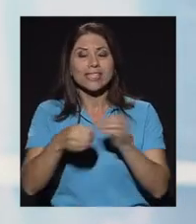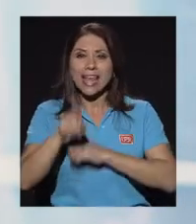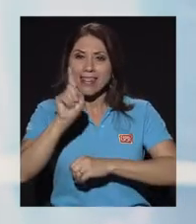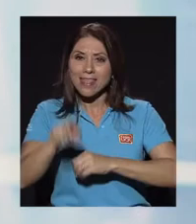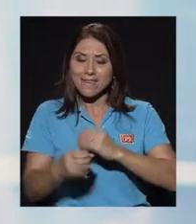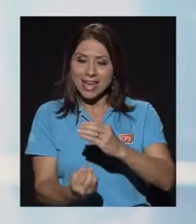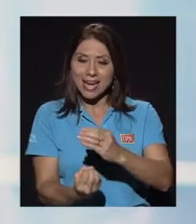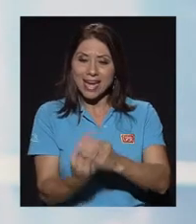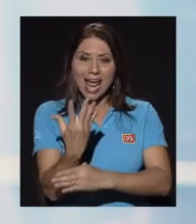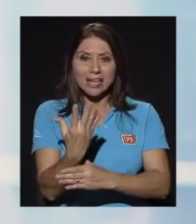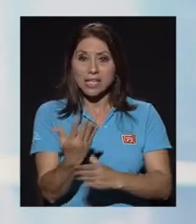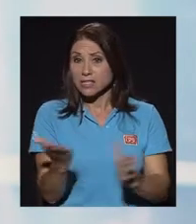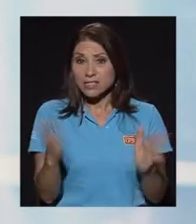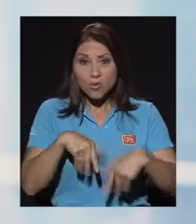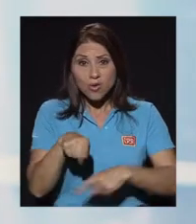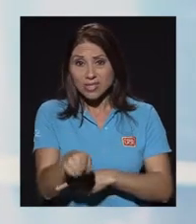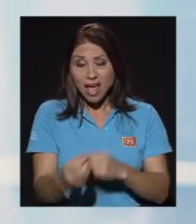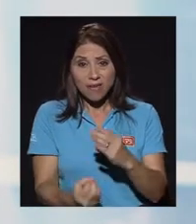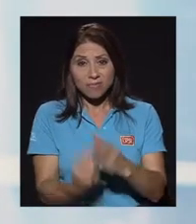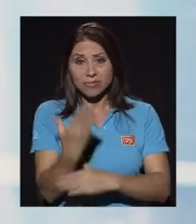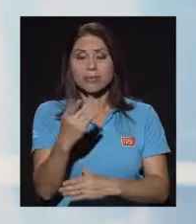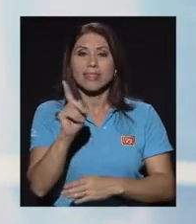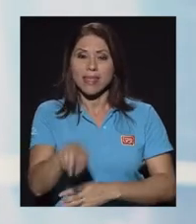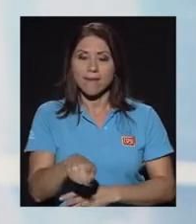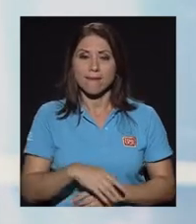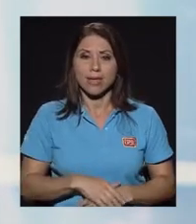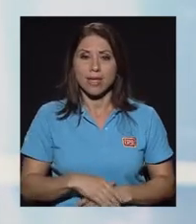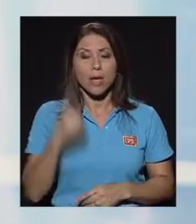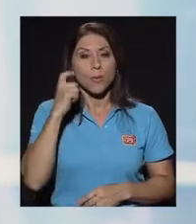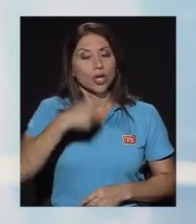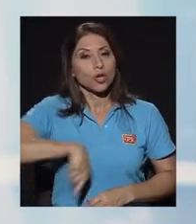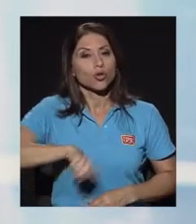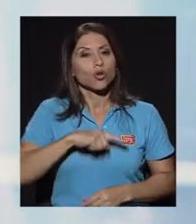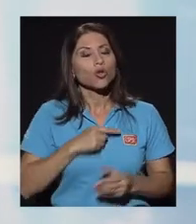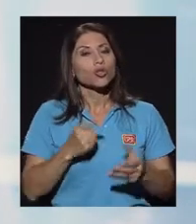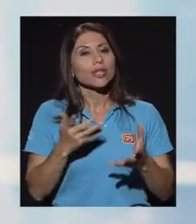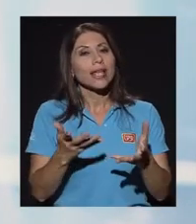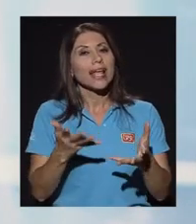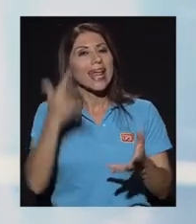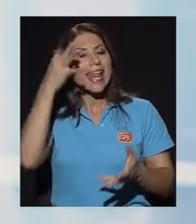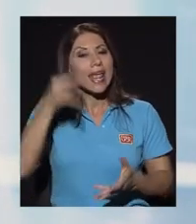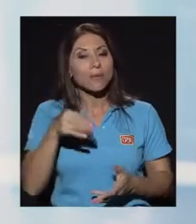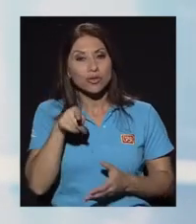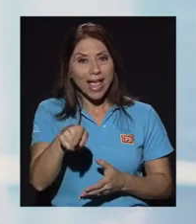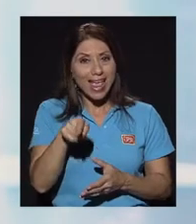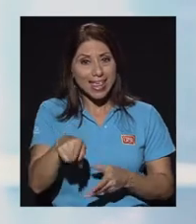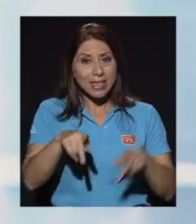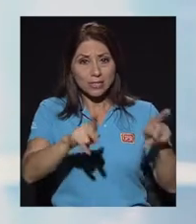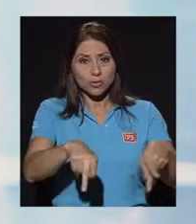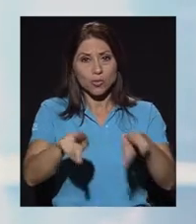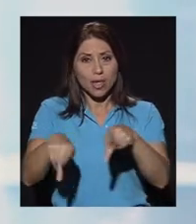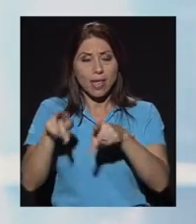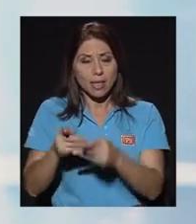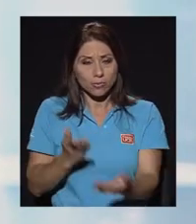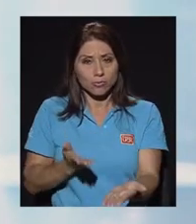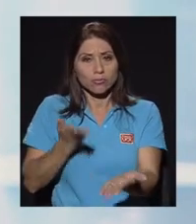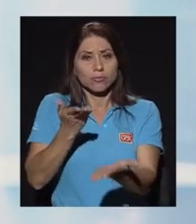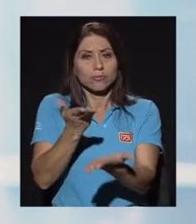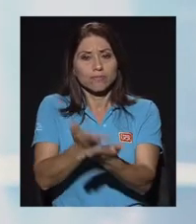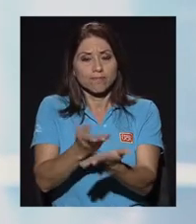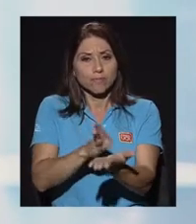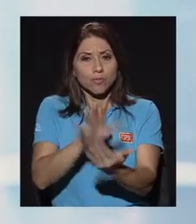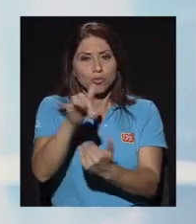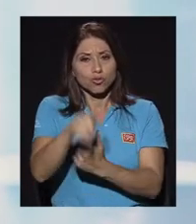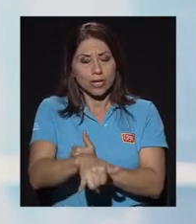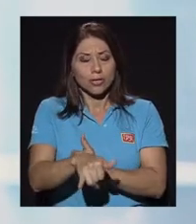crearse, y si no está, tiene que crearse, porque en esa nosotros queremos que los ciudadanos presenten proyectos que puedan ser